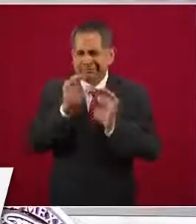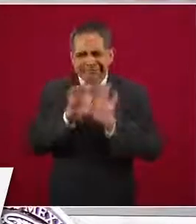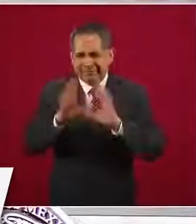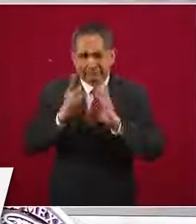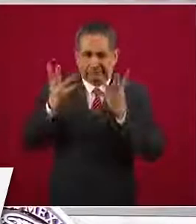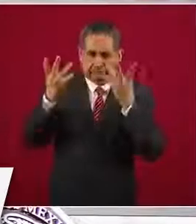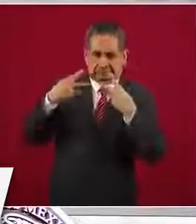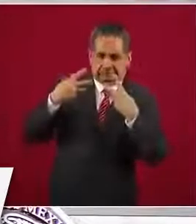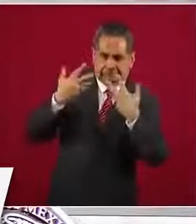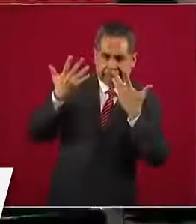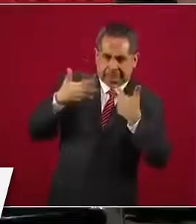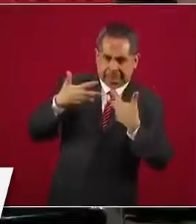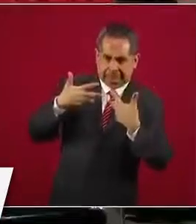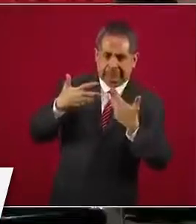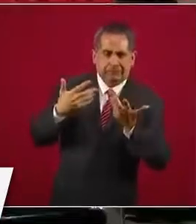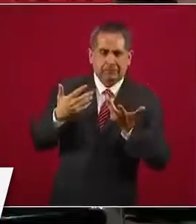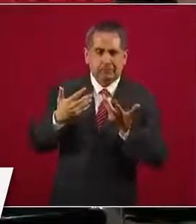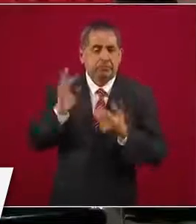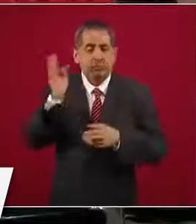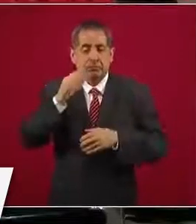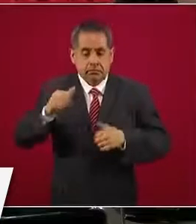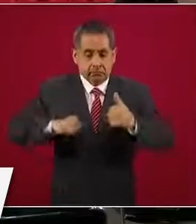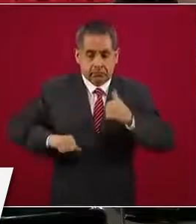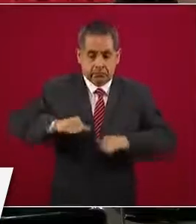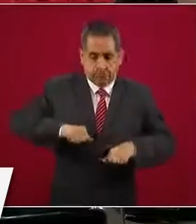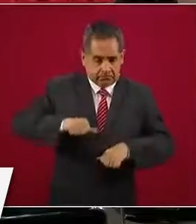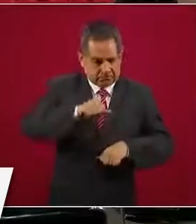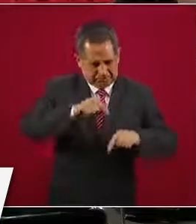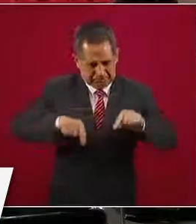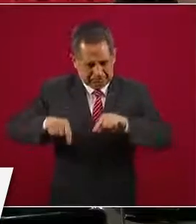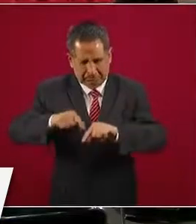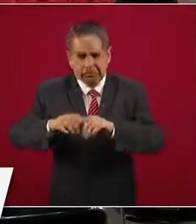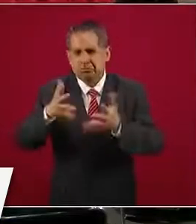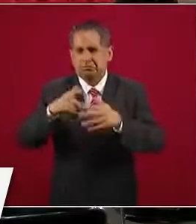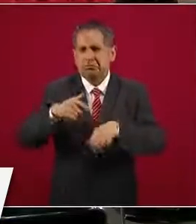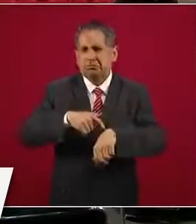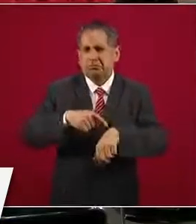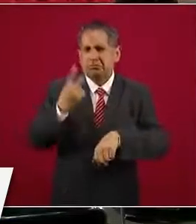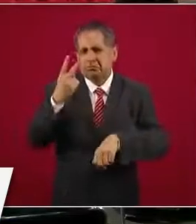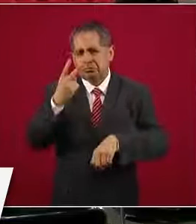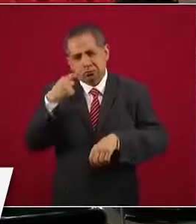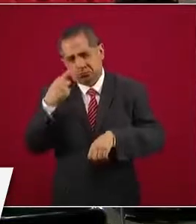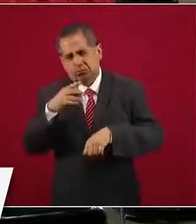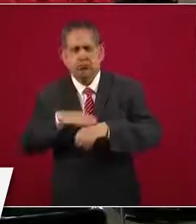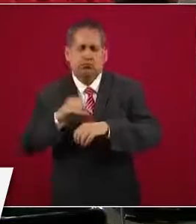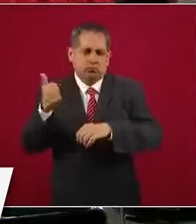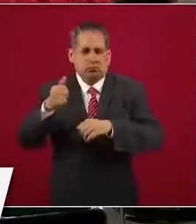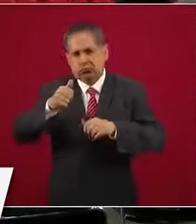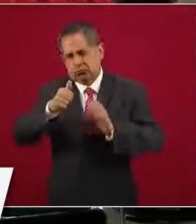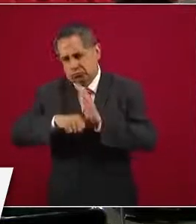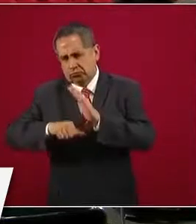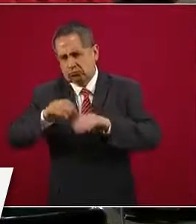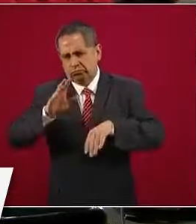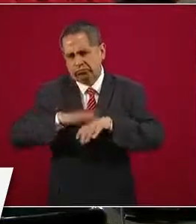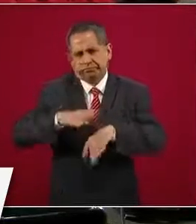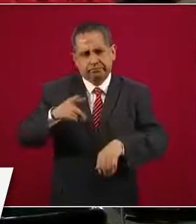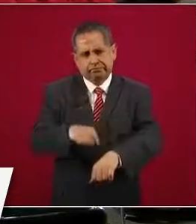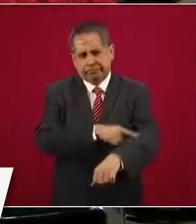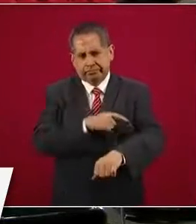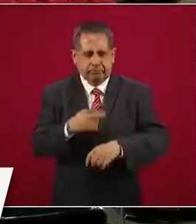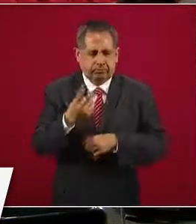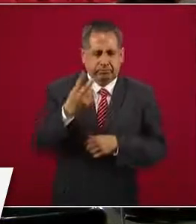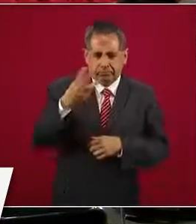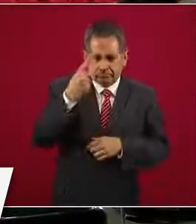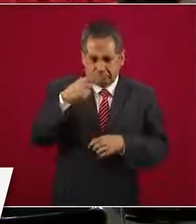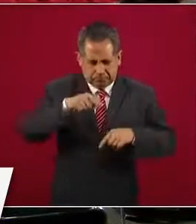y una cirugía por larga que sea en promedio duran dos horas hay cirugías muy largas por supuesto pero dos horas